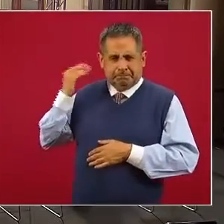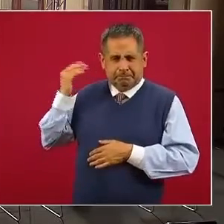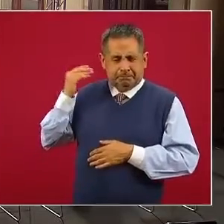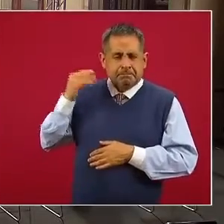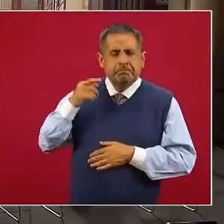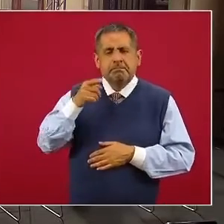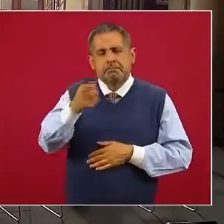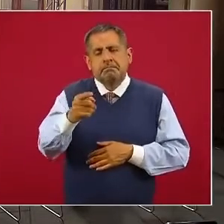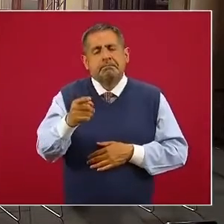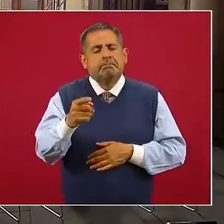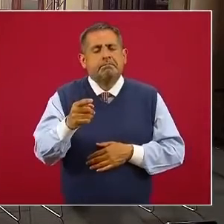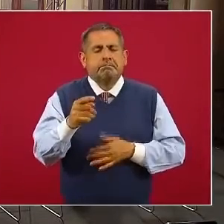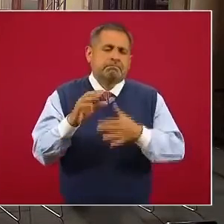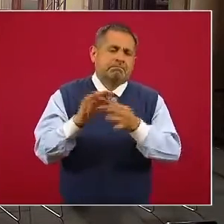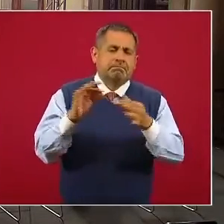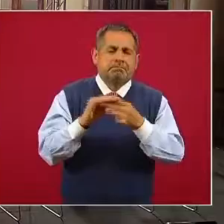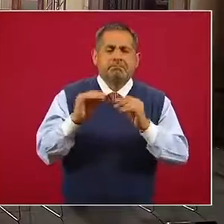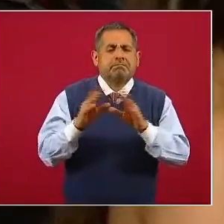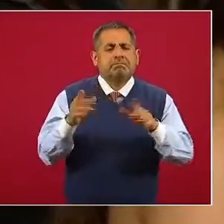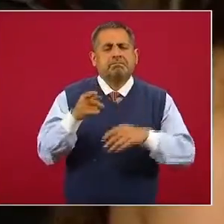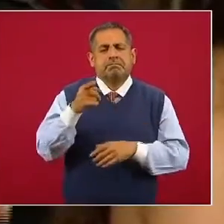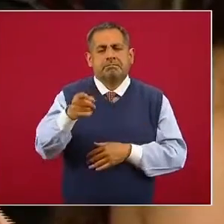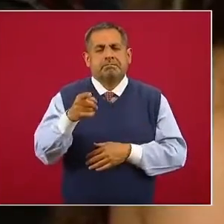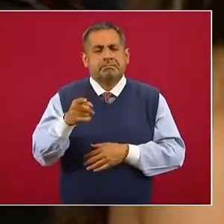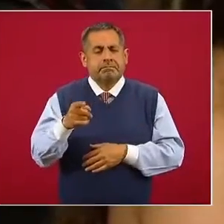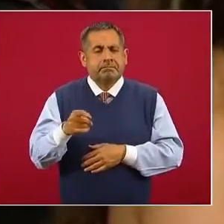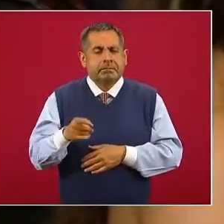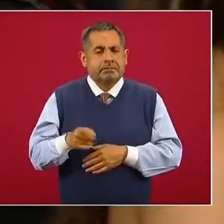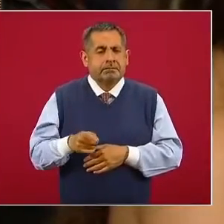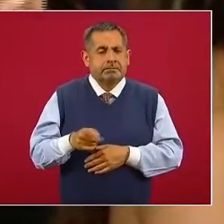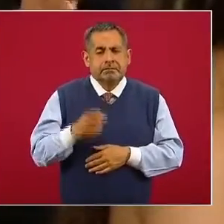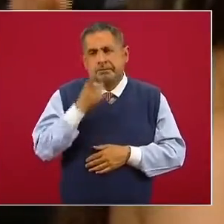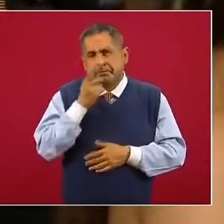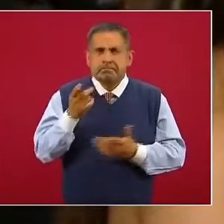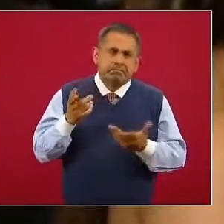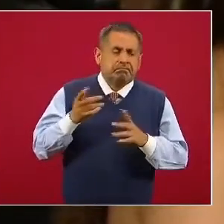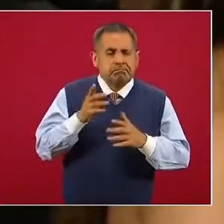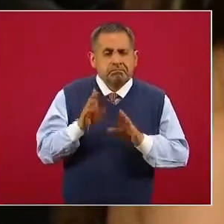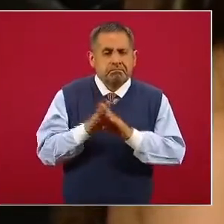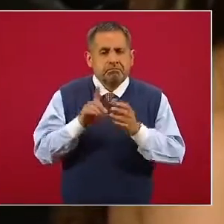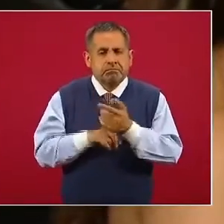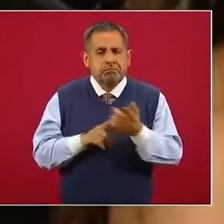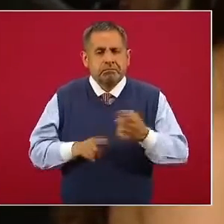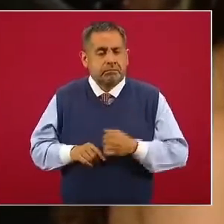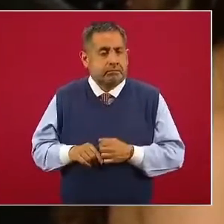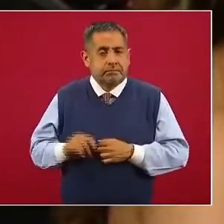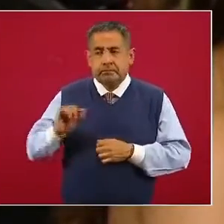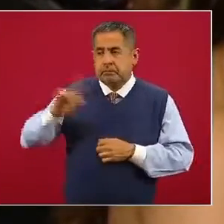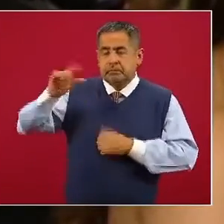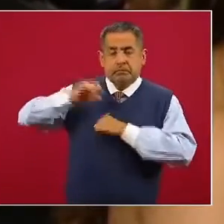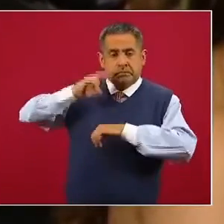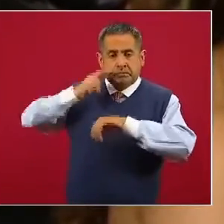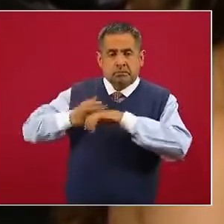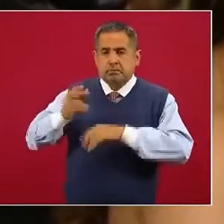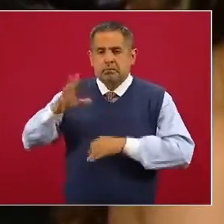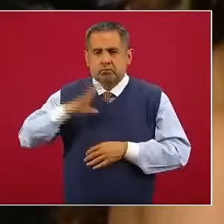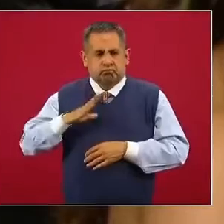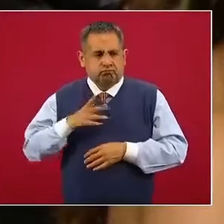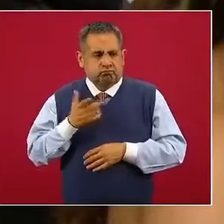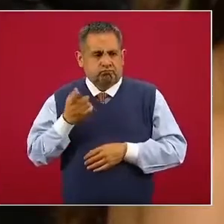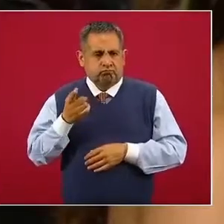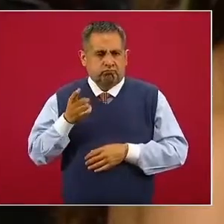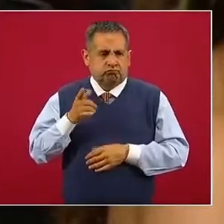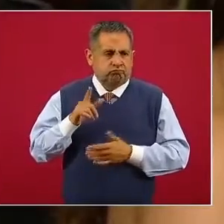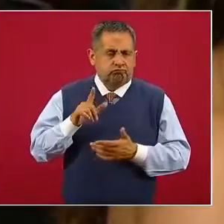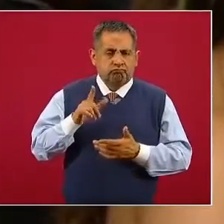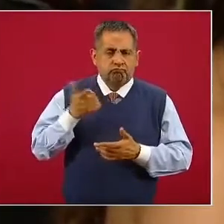ha explicado de que no se iban a llevar a cabo, bueno, más bien que las autoridades no llevarán a cabo medidas